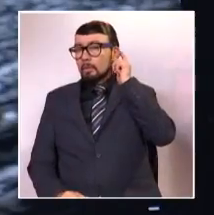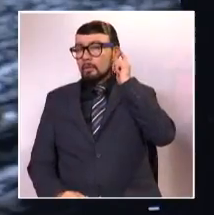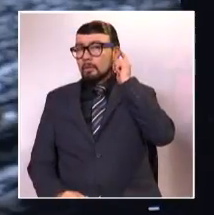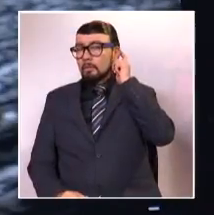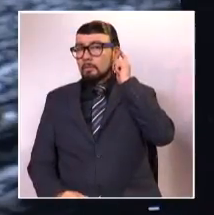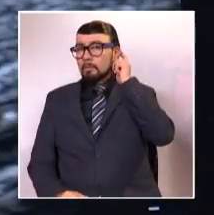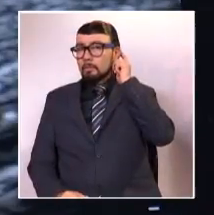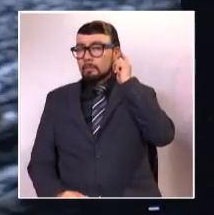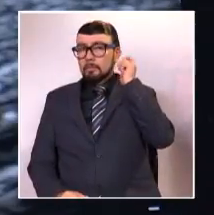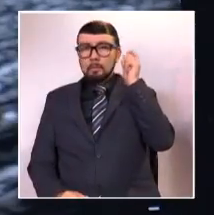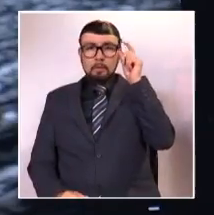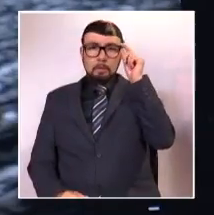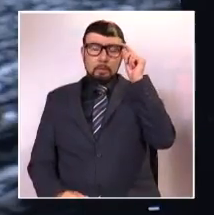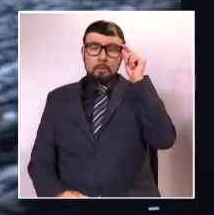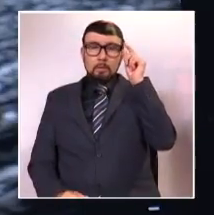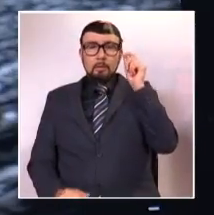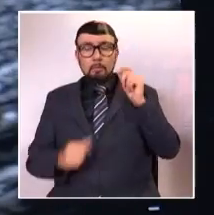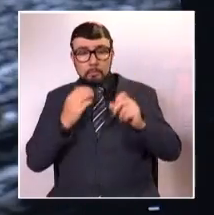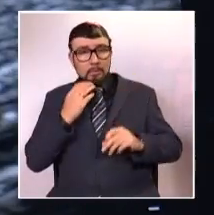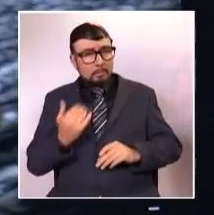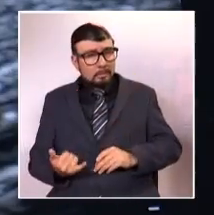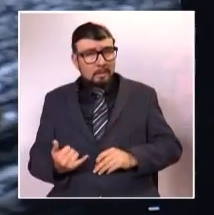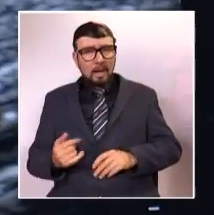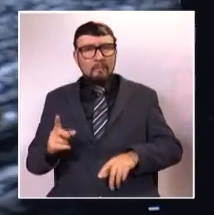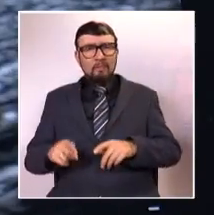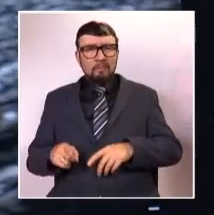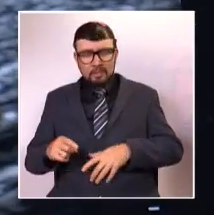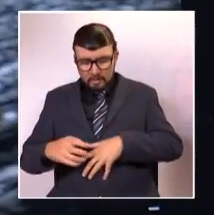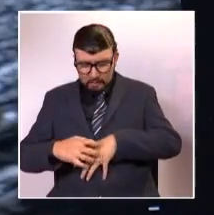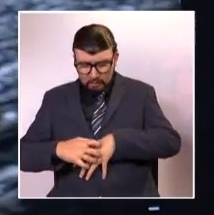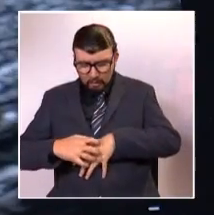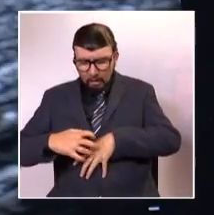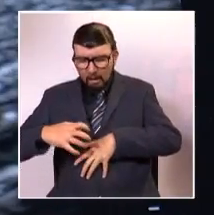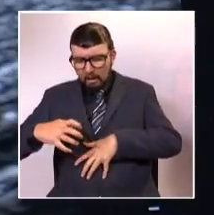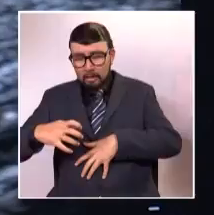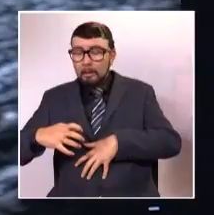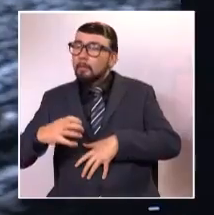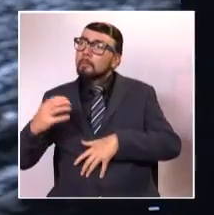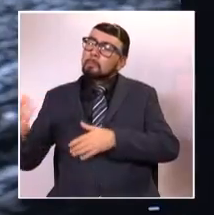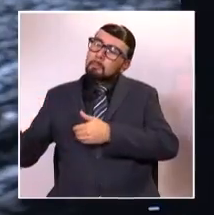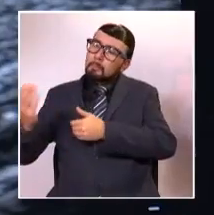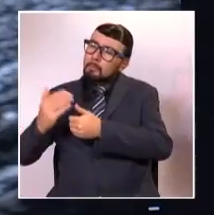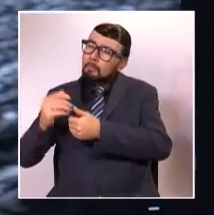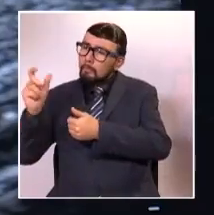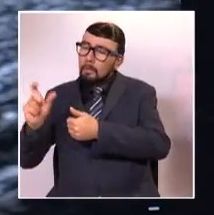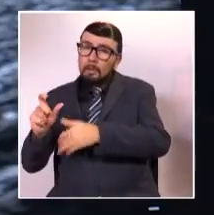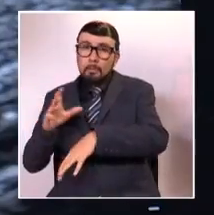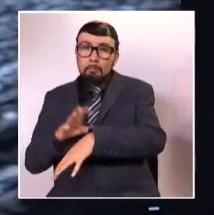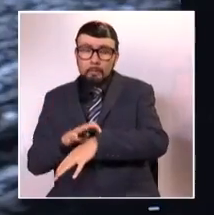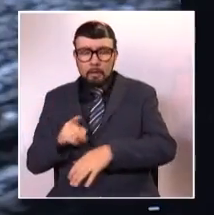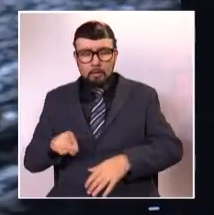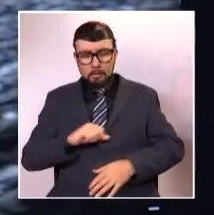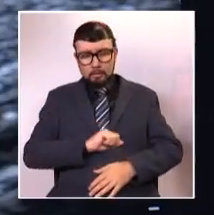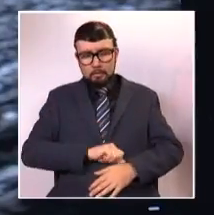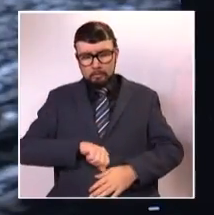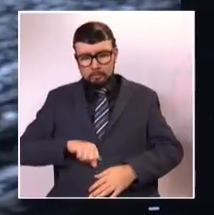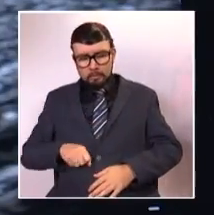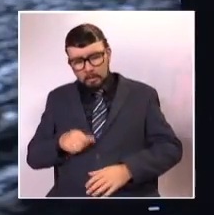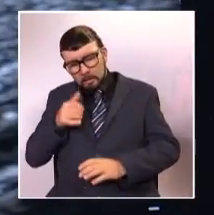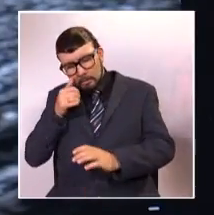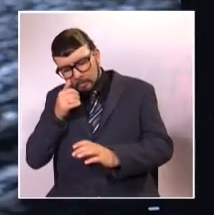cuando hay una compresión y un quiste muy grande, con el patólogo, con una guía ecográfica, yo le